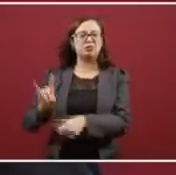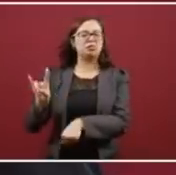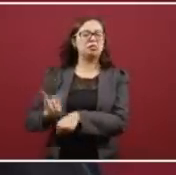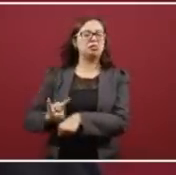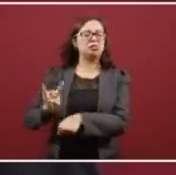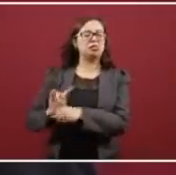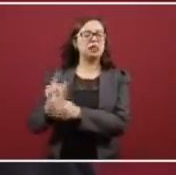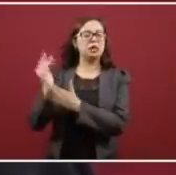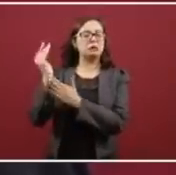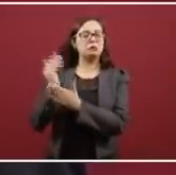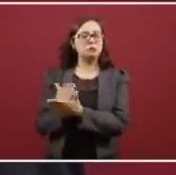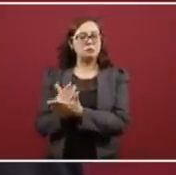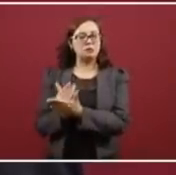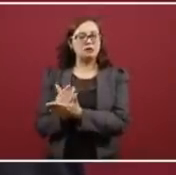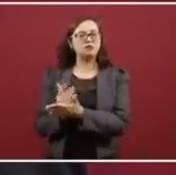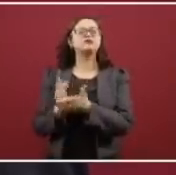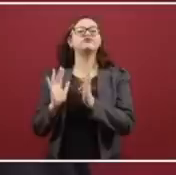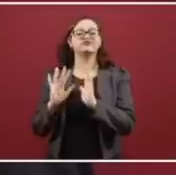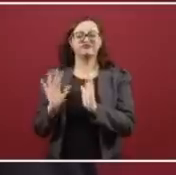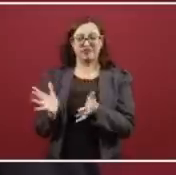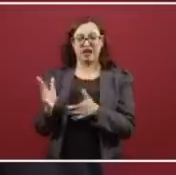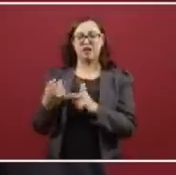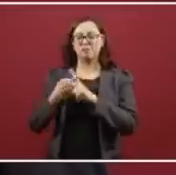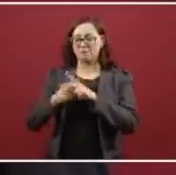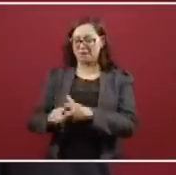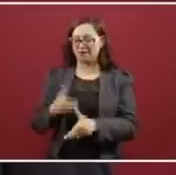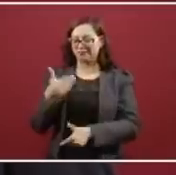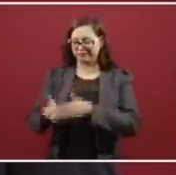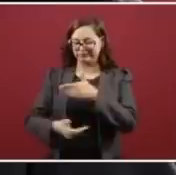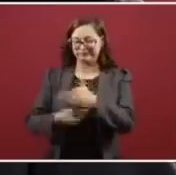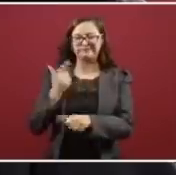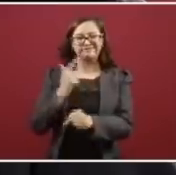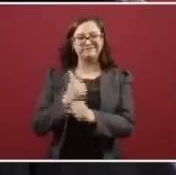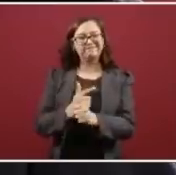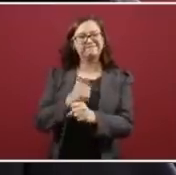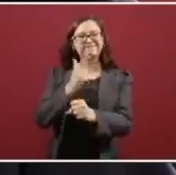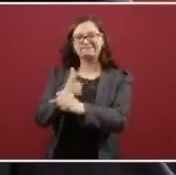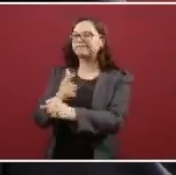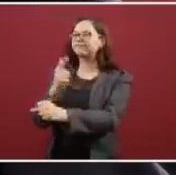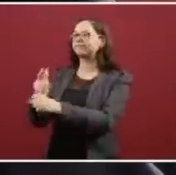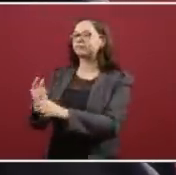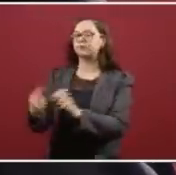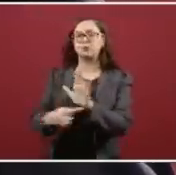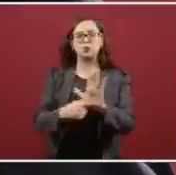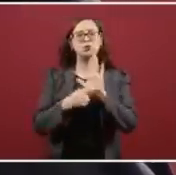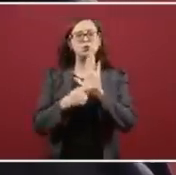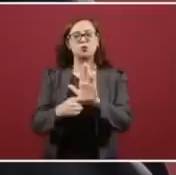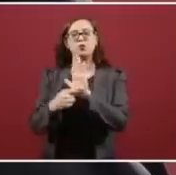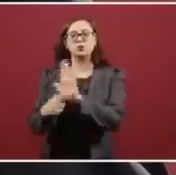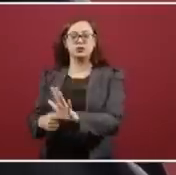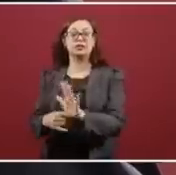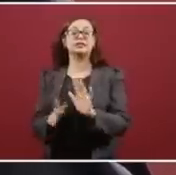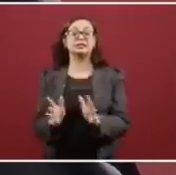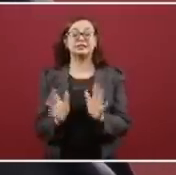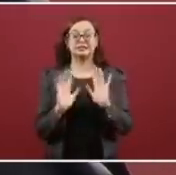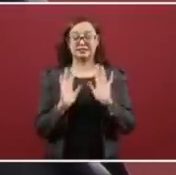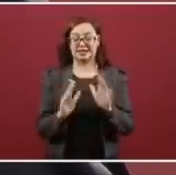ya hemos definido lo general de que de las 12.500